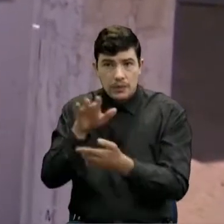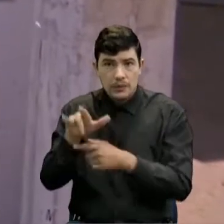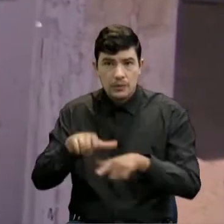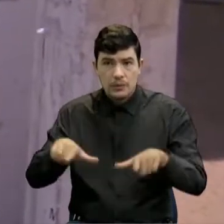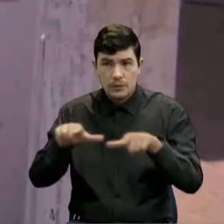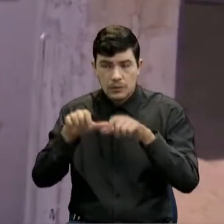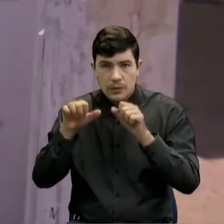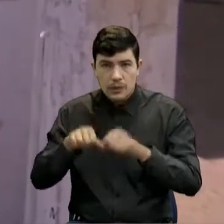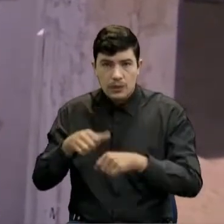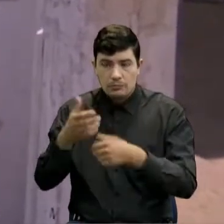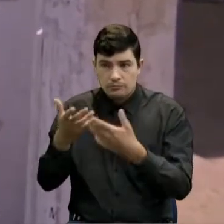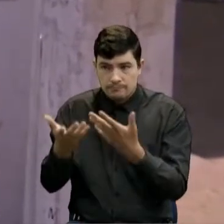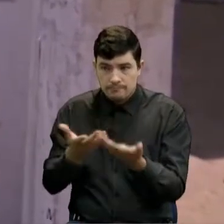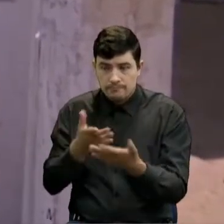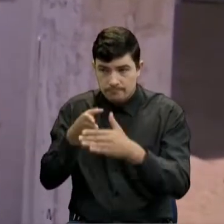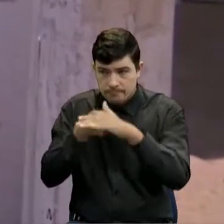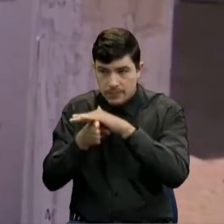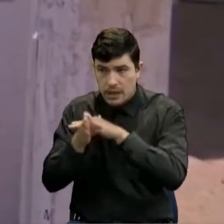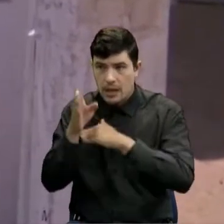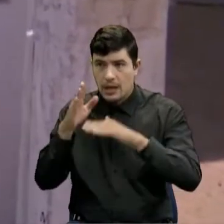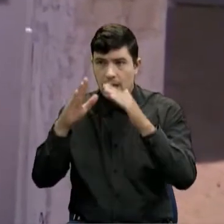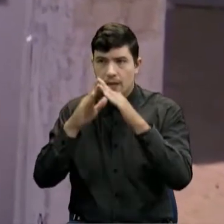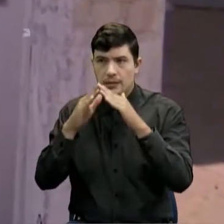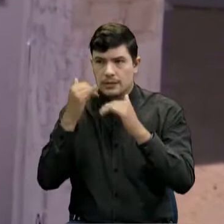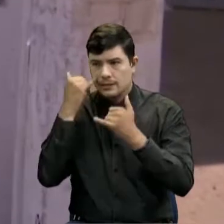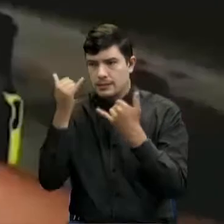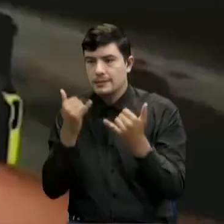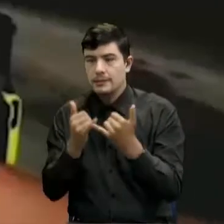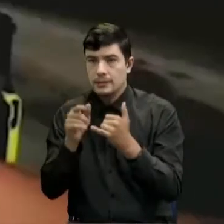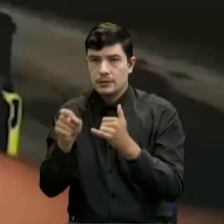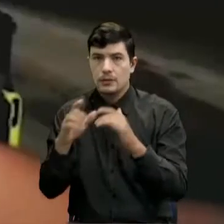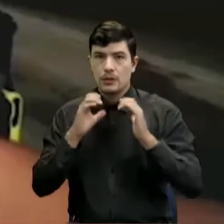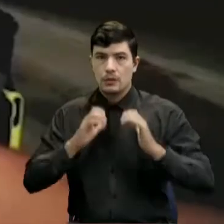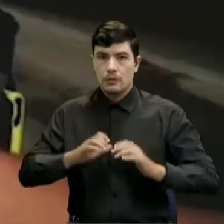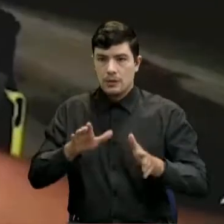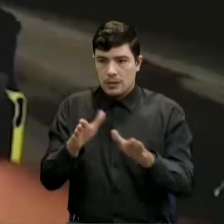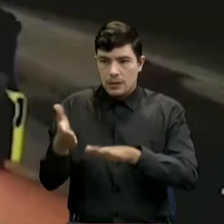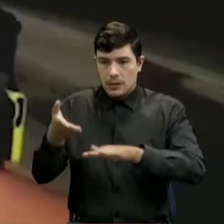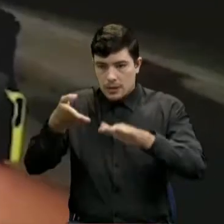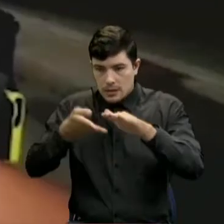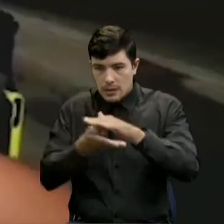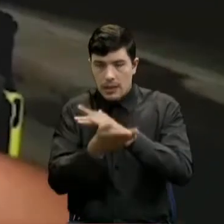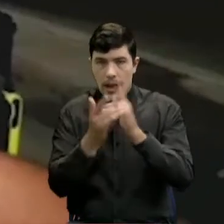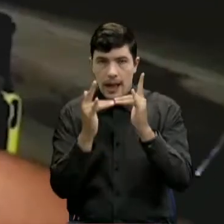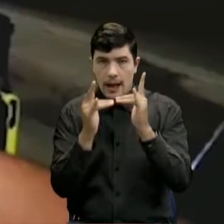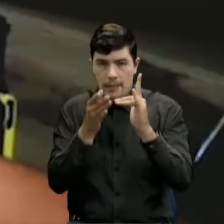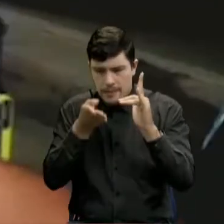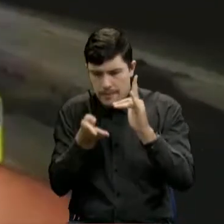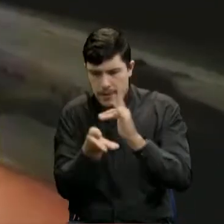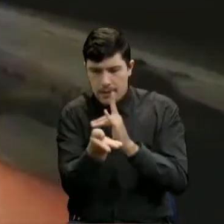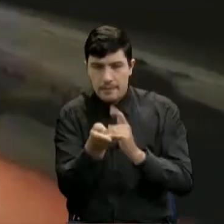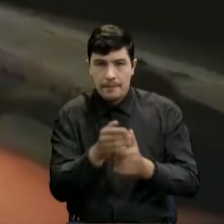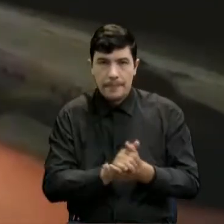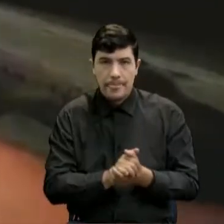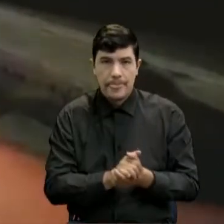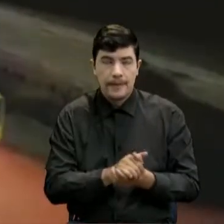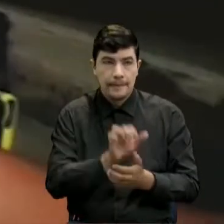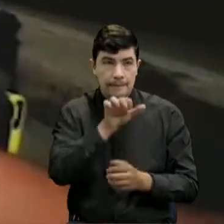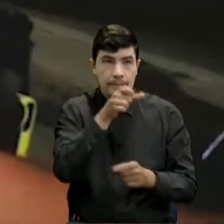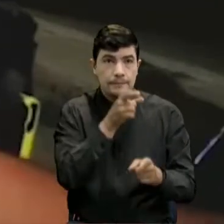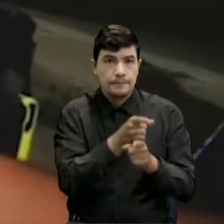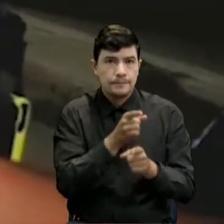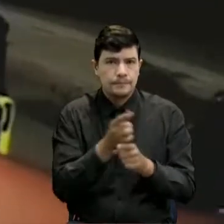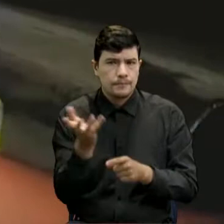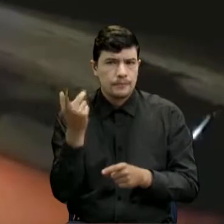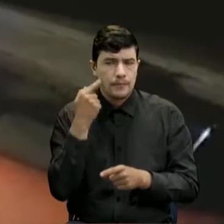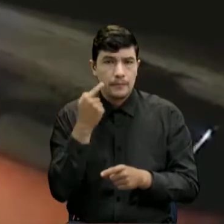a la vivienda en donde ubicaron el cuerpo de esta persona. Niña Ceci, nos llama la atención que se tiene conocimiento